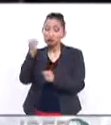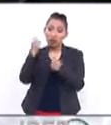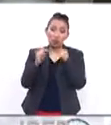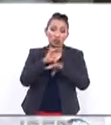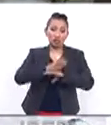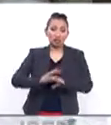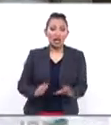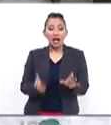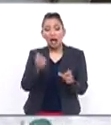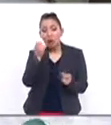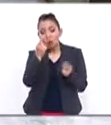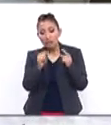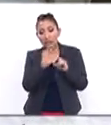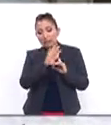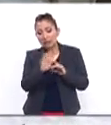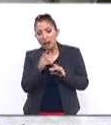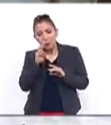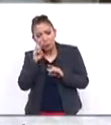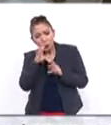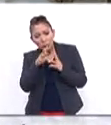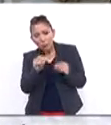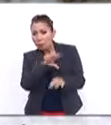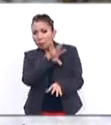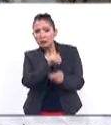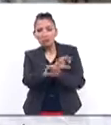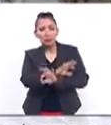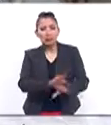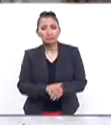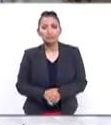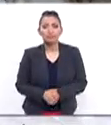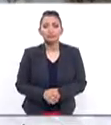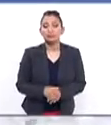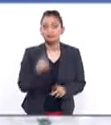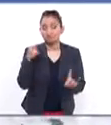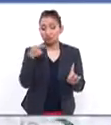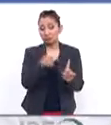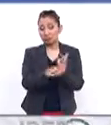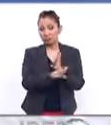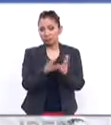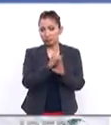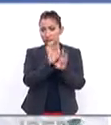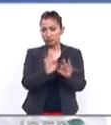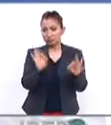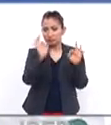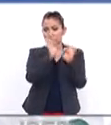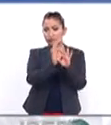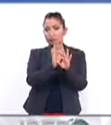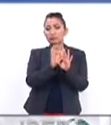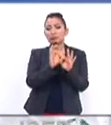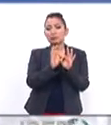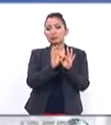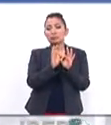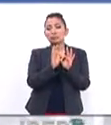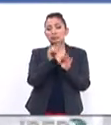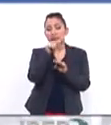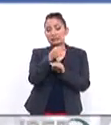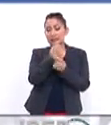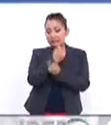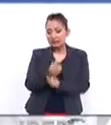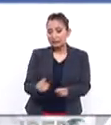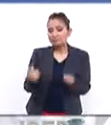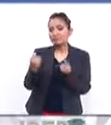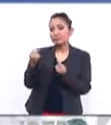algunos casos, algunas están desapareciendo completamente. Uno de los factores principales por los cuales los